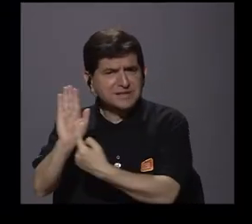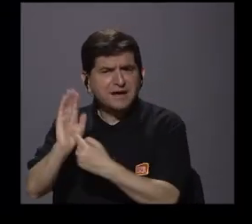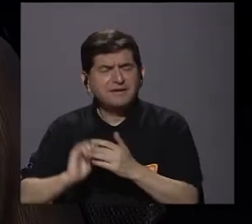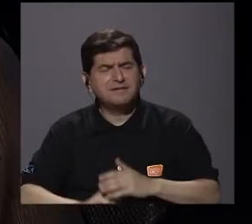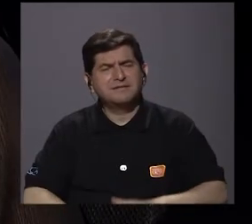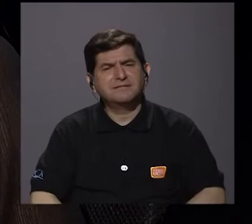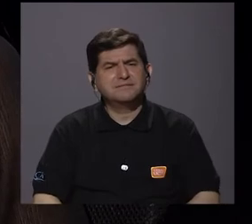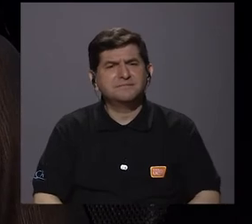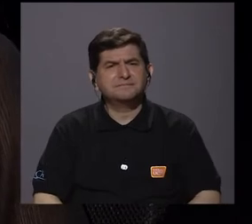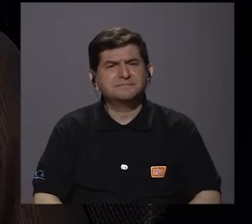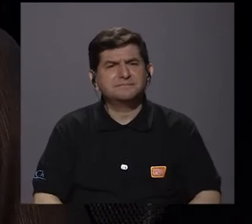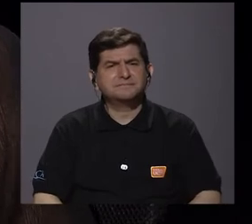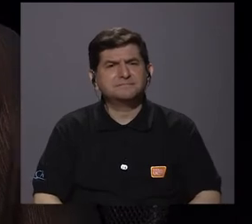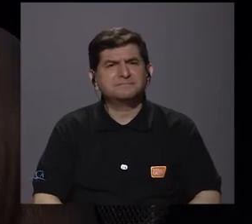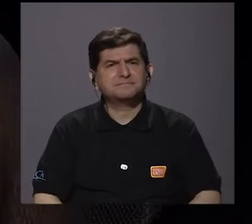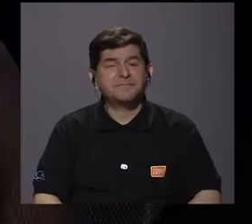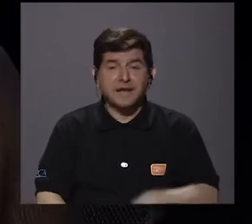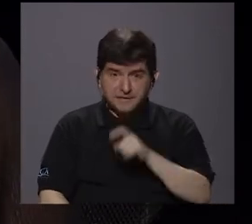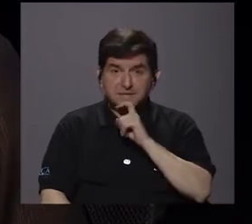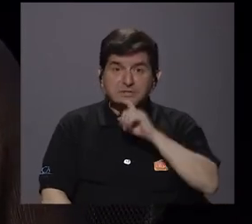Tatiana?